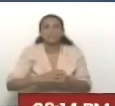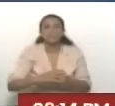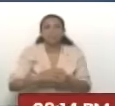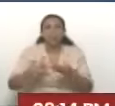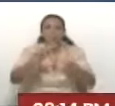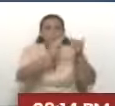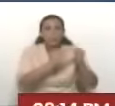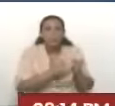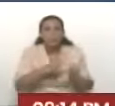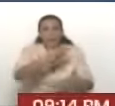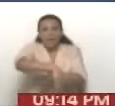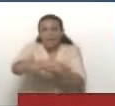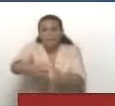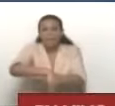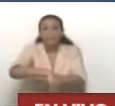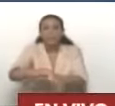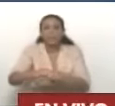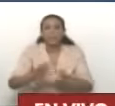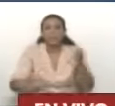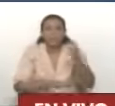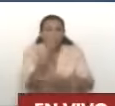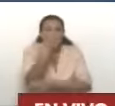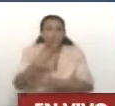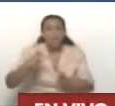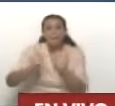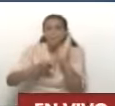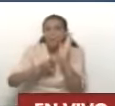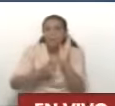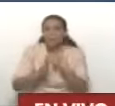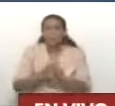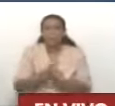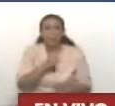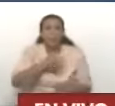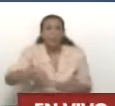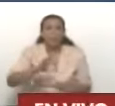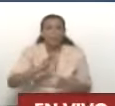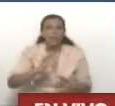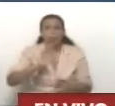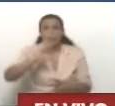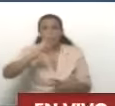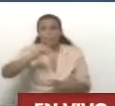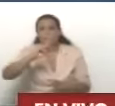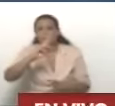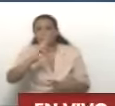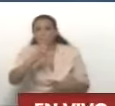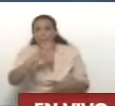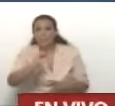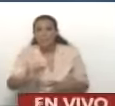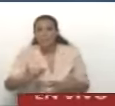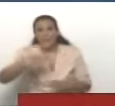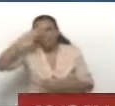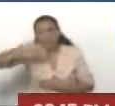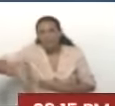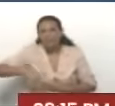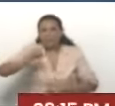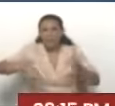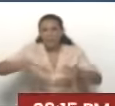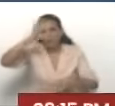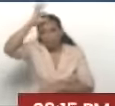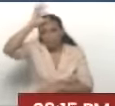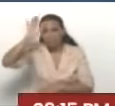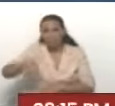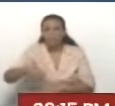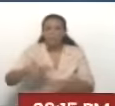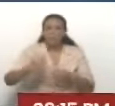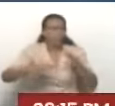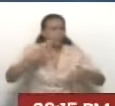comunidades de calle, estructura de la parroquia, la estructura municipal, y militancia del Partido Socialista Unido Venezuela, mi